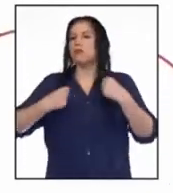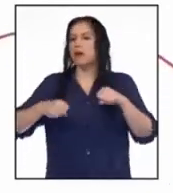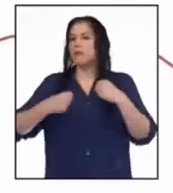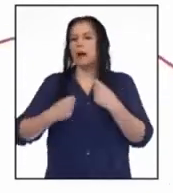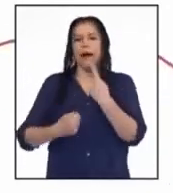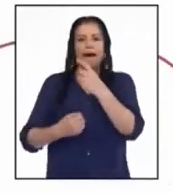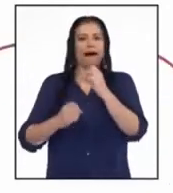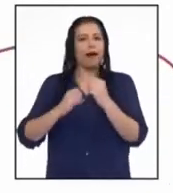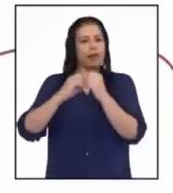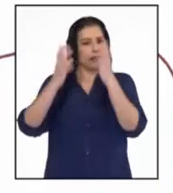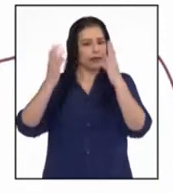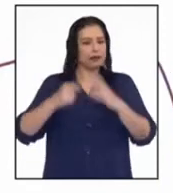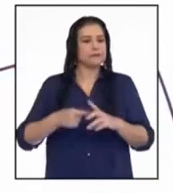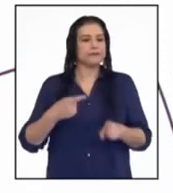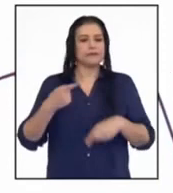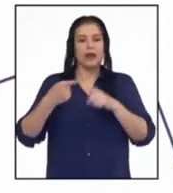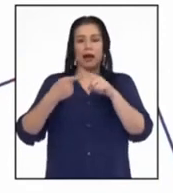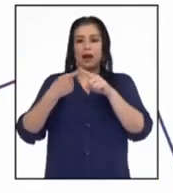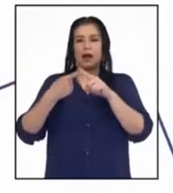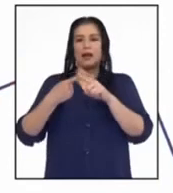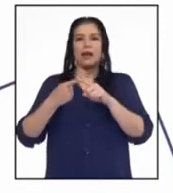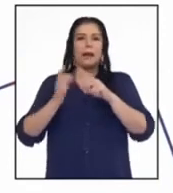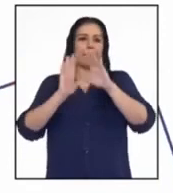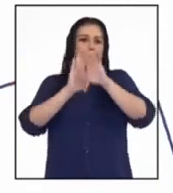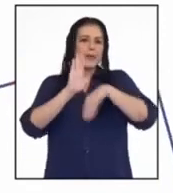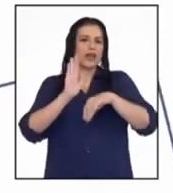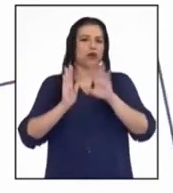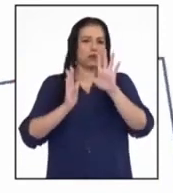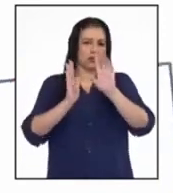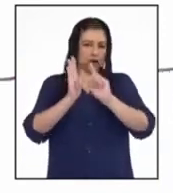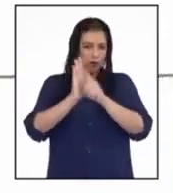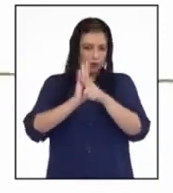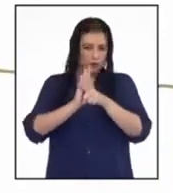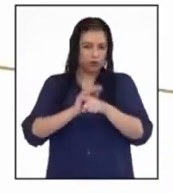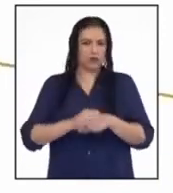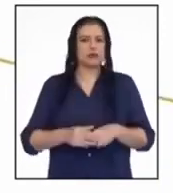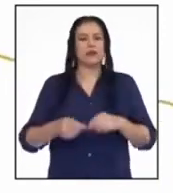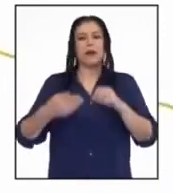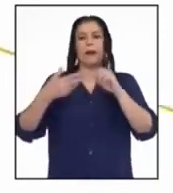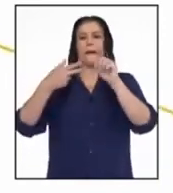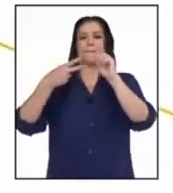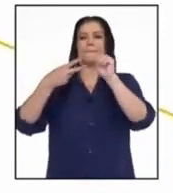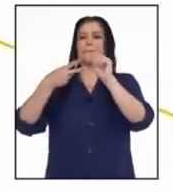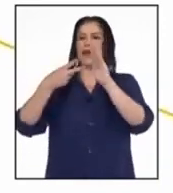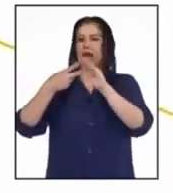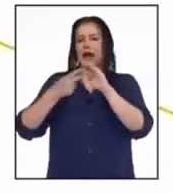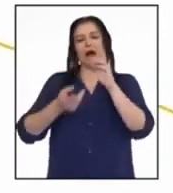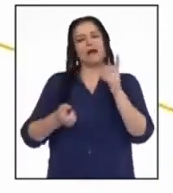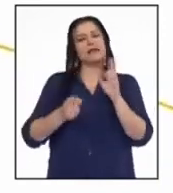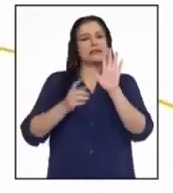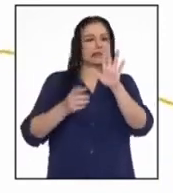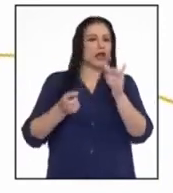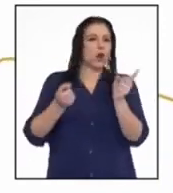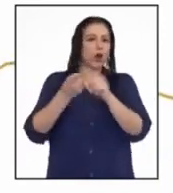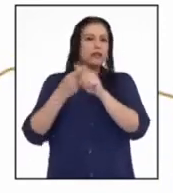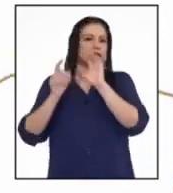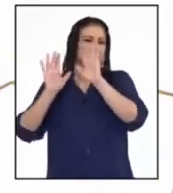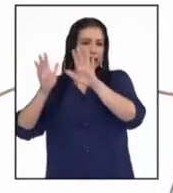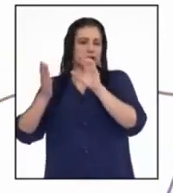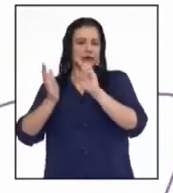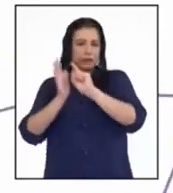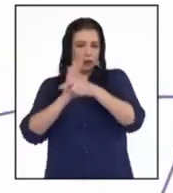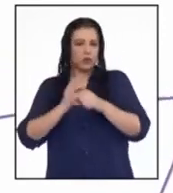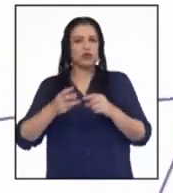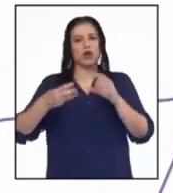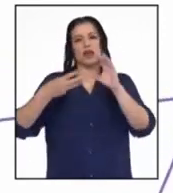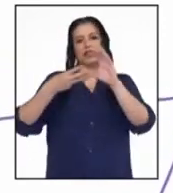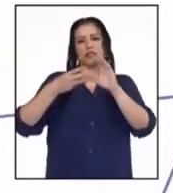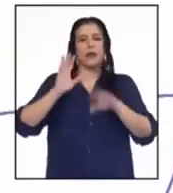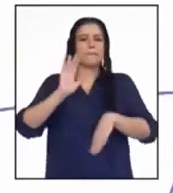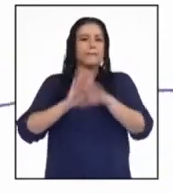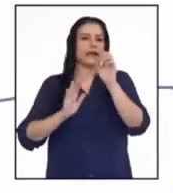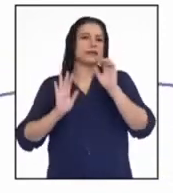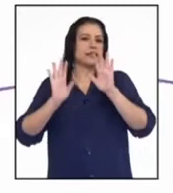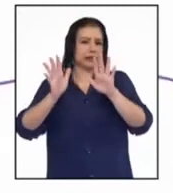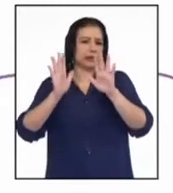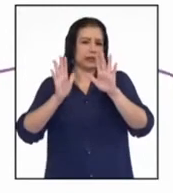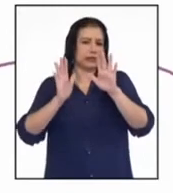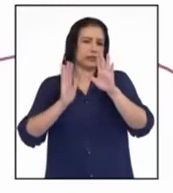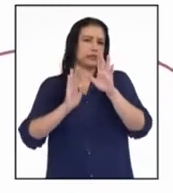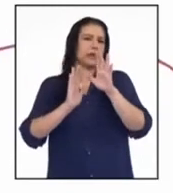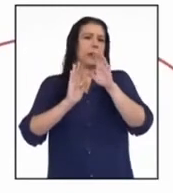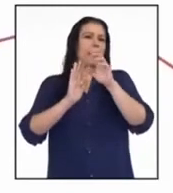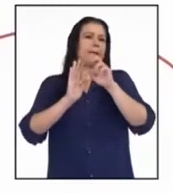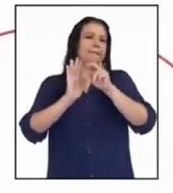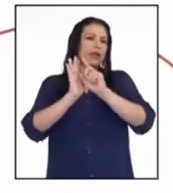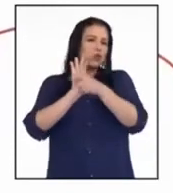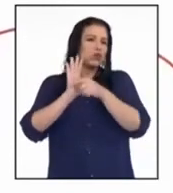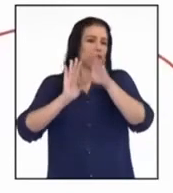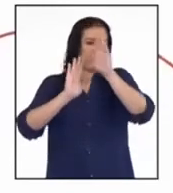física diariamente? A, menos de 5 minutos. B, de 5 a 10 minutos. C, más de 10 minutos pero menos de